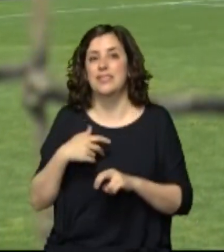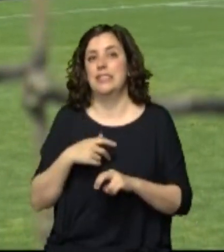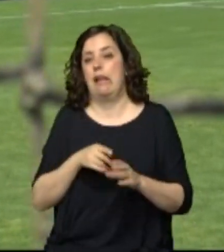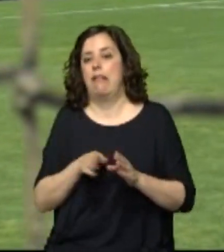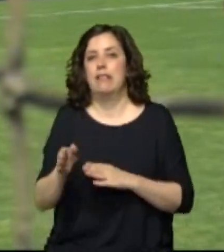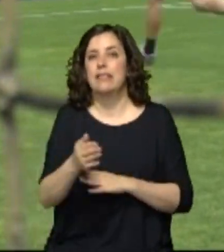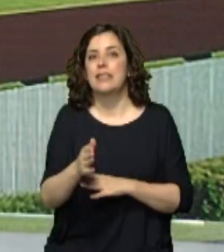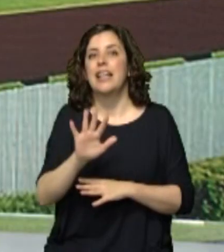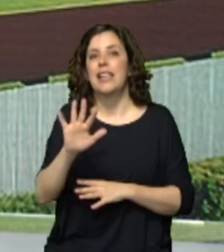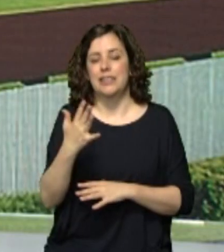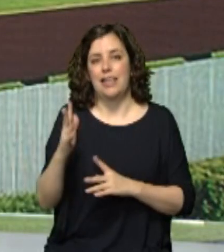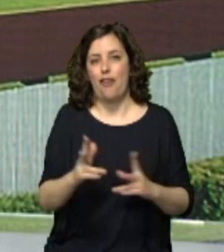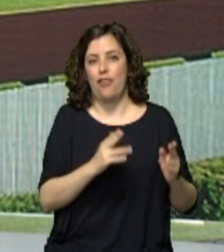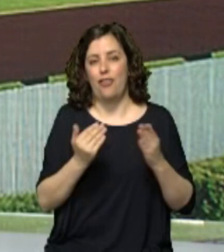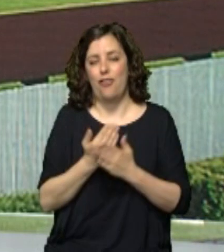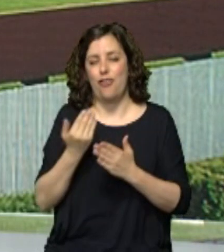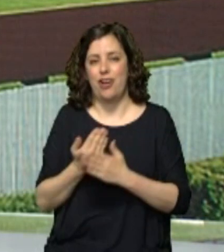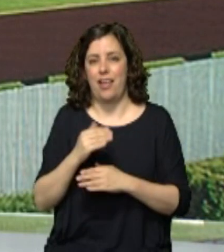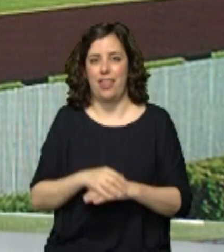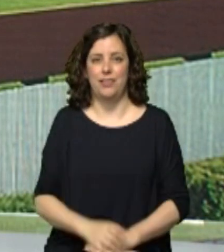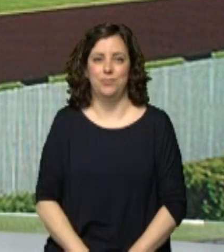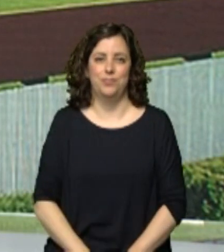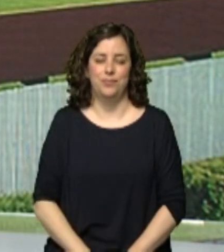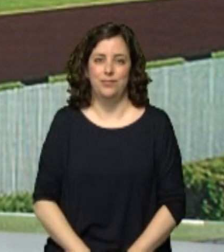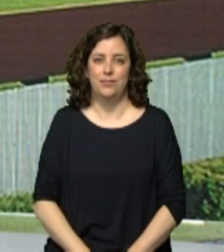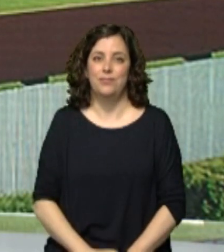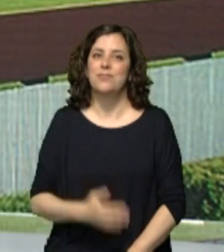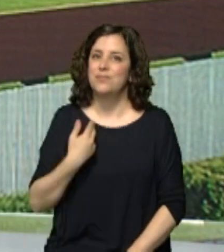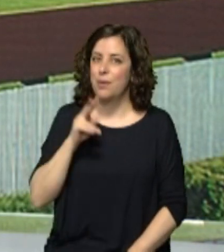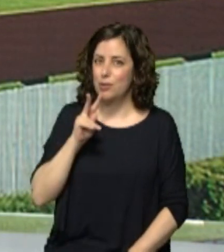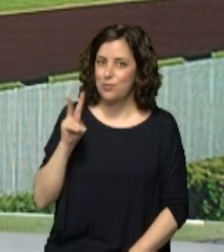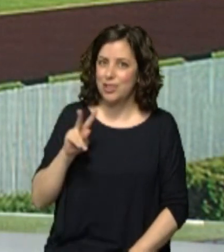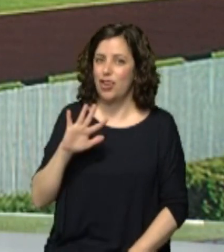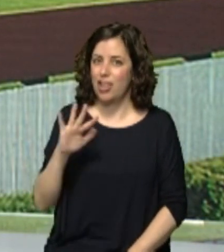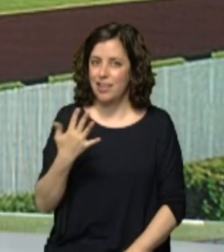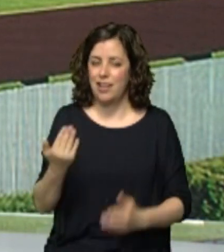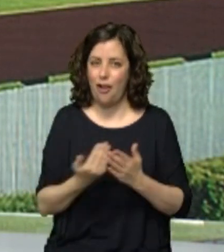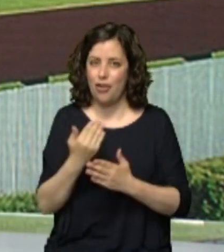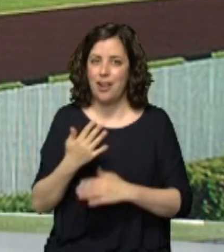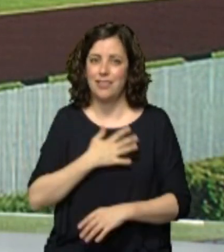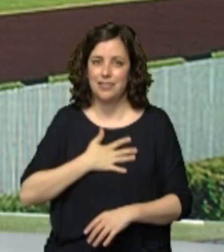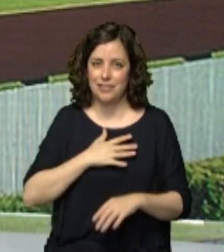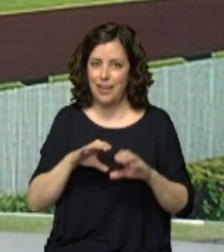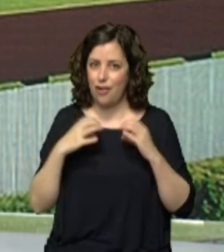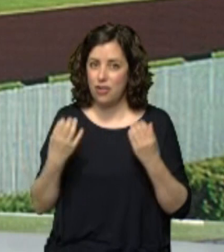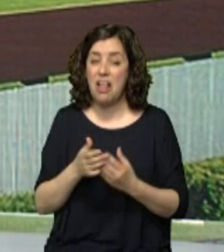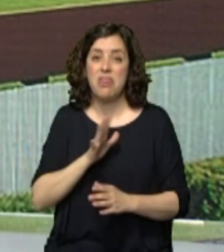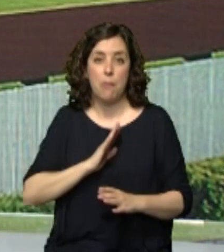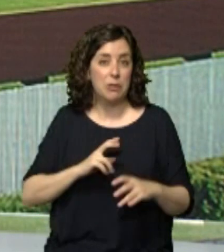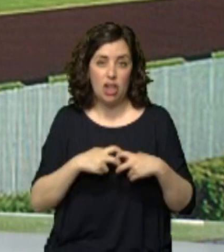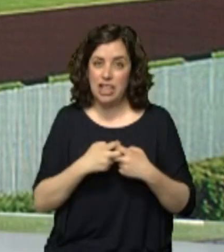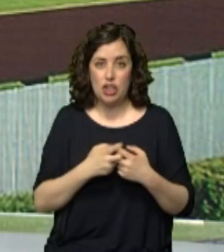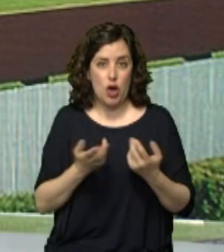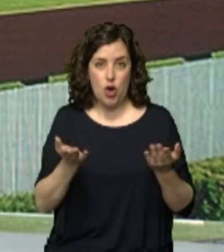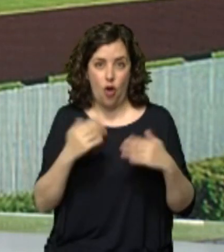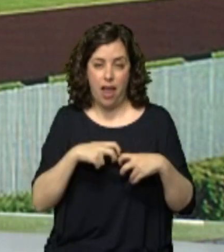en Tajonar. Bueno, acabamos de ver la quinta jornada de entrenamientos individuales en Tajonar y de momento no hay lesionados como ya ha ocurrido